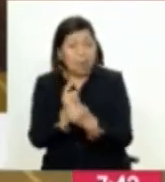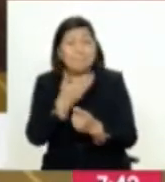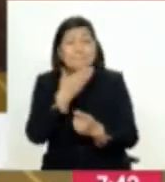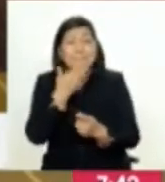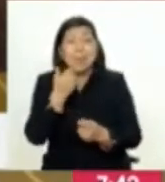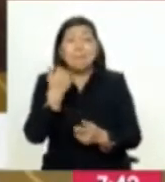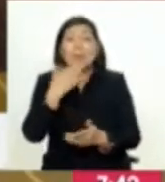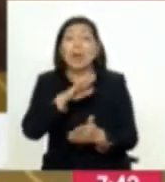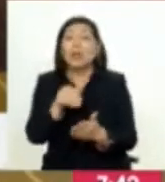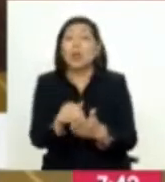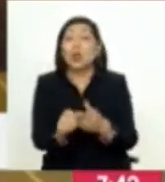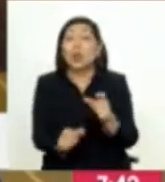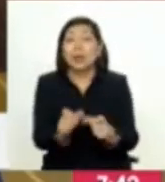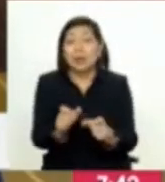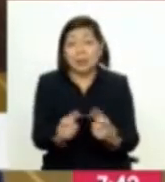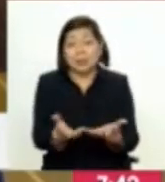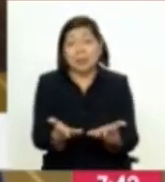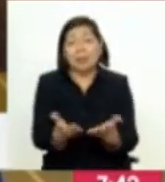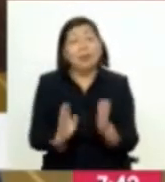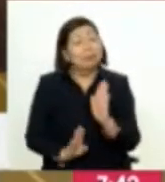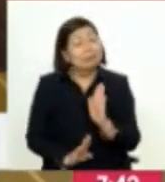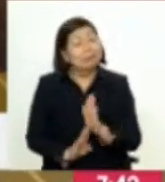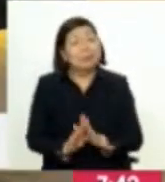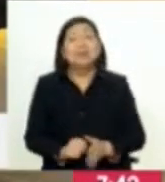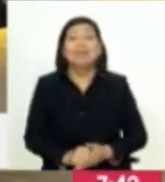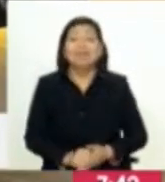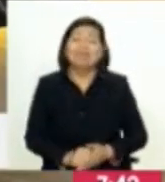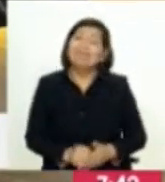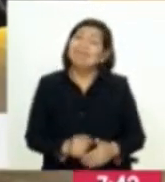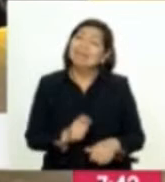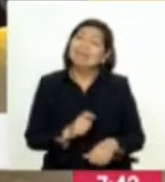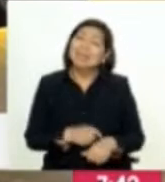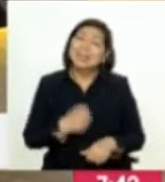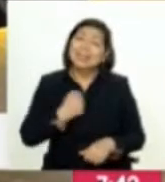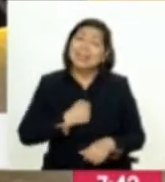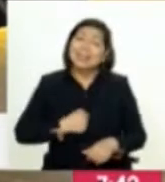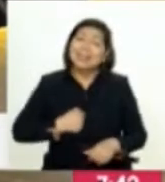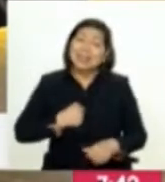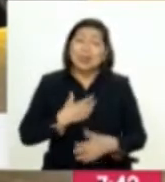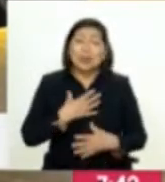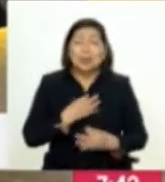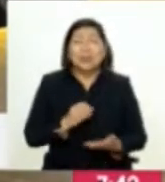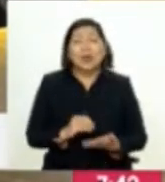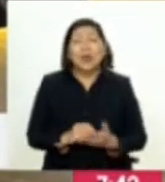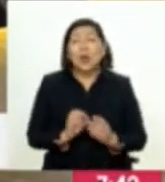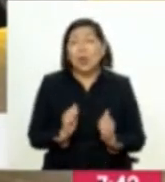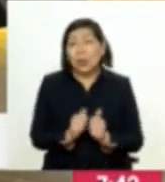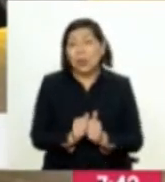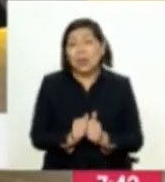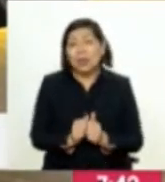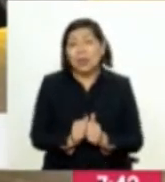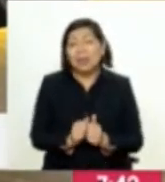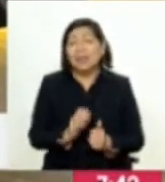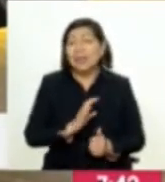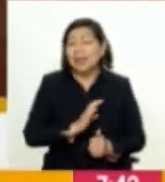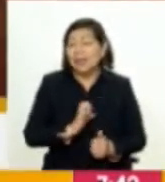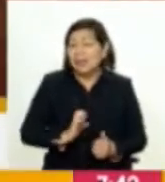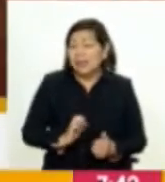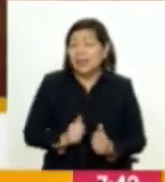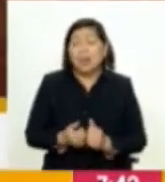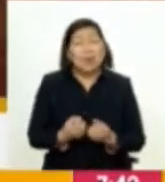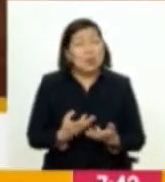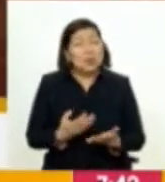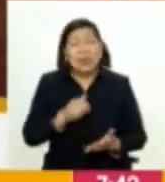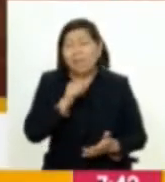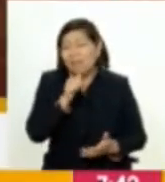bienestar de la población, vamos a tener éxito. Bueno, nos ha ganado el tiempo, lamentablemente. Me gustaría hablar con usted también de reforma del Estado, por ejemplo. Hay